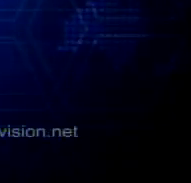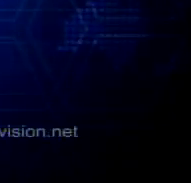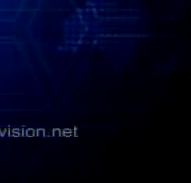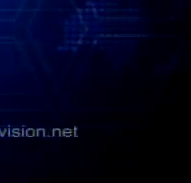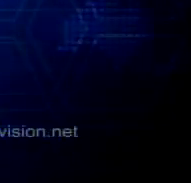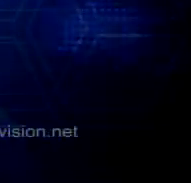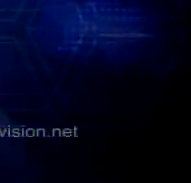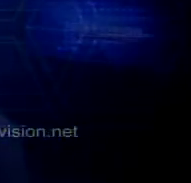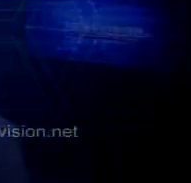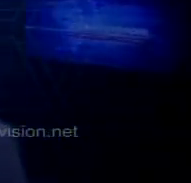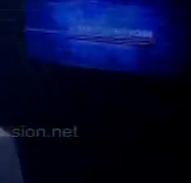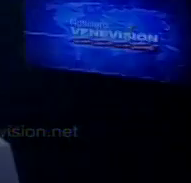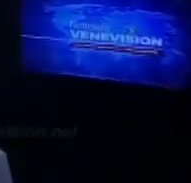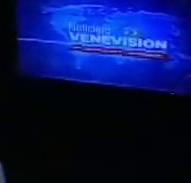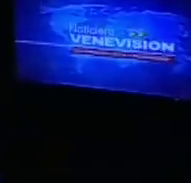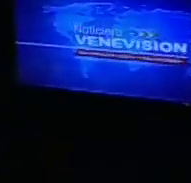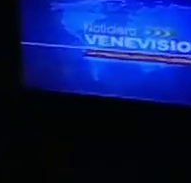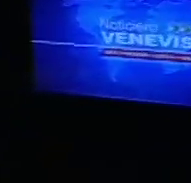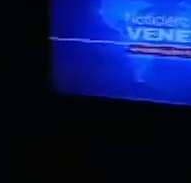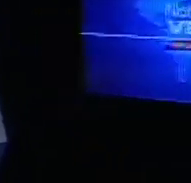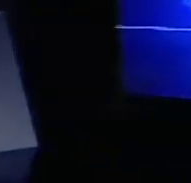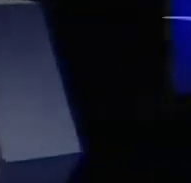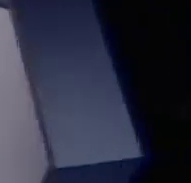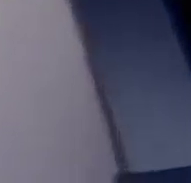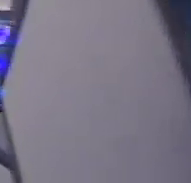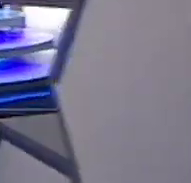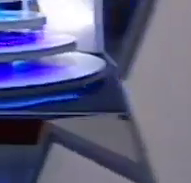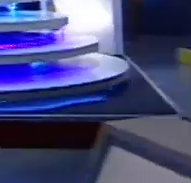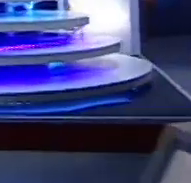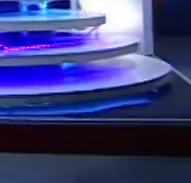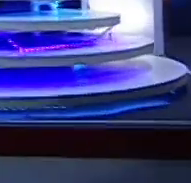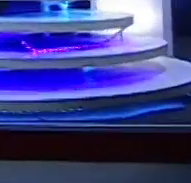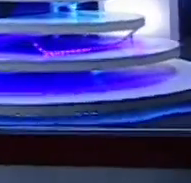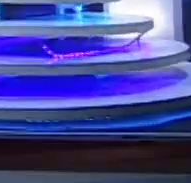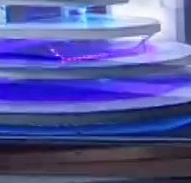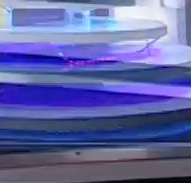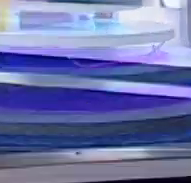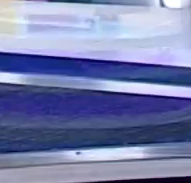Noticiero Venevisión. Información justa y balanceada.